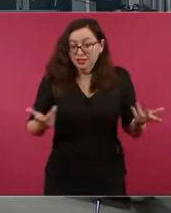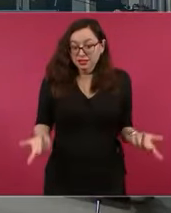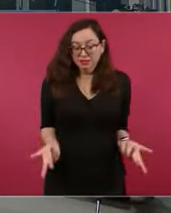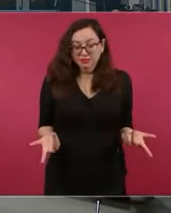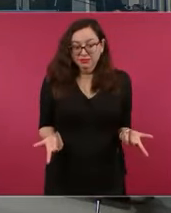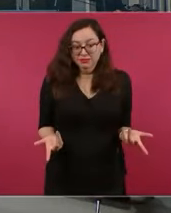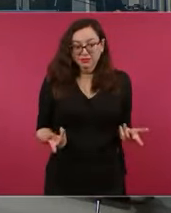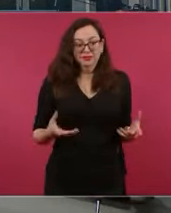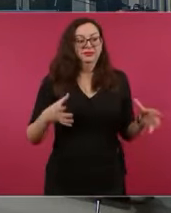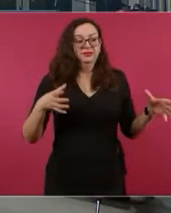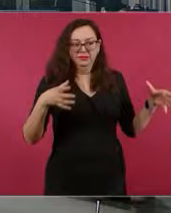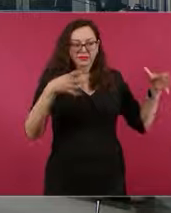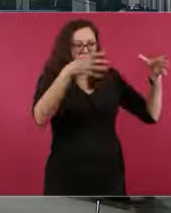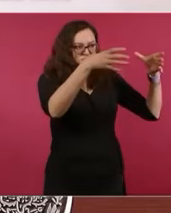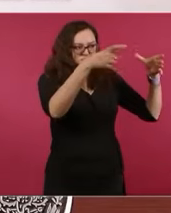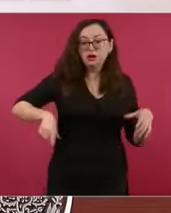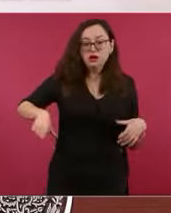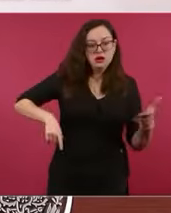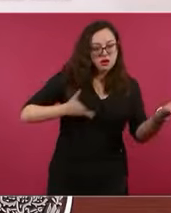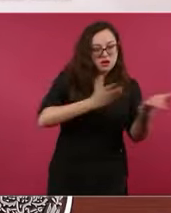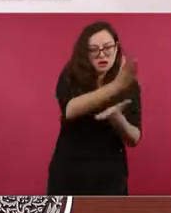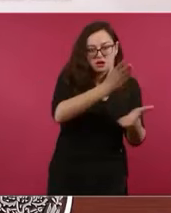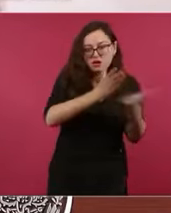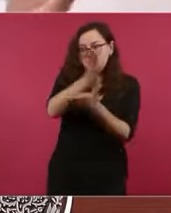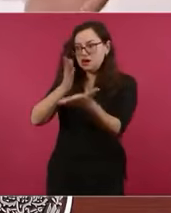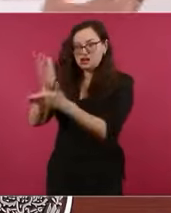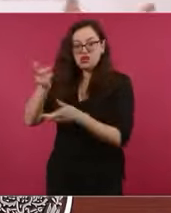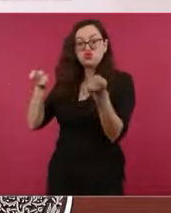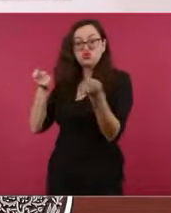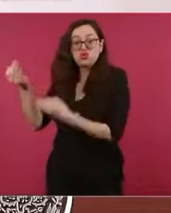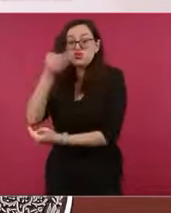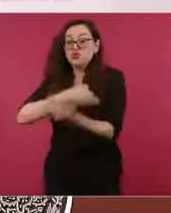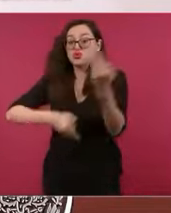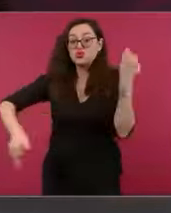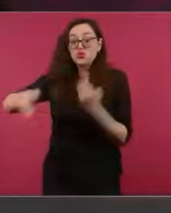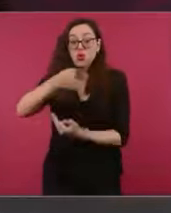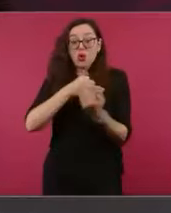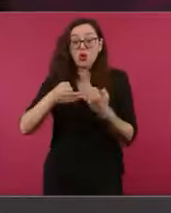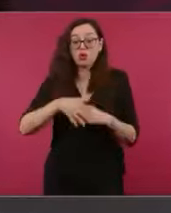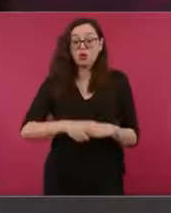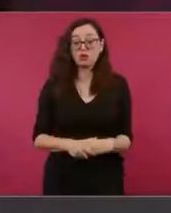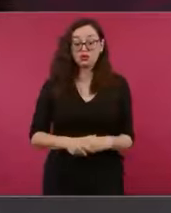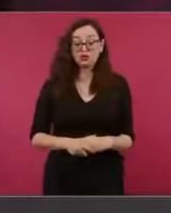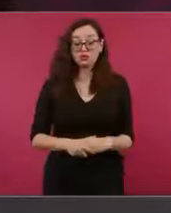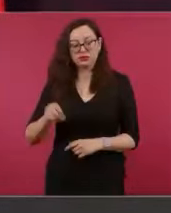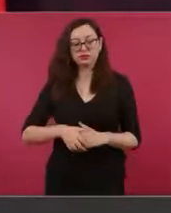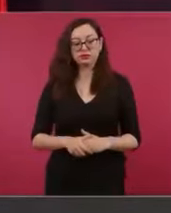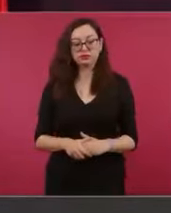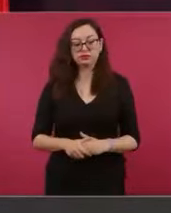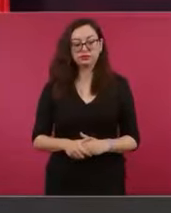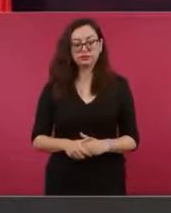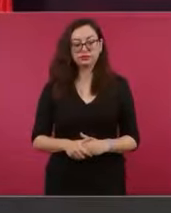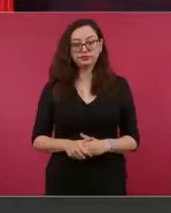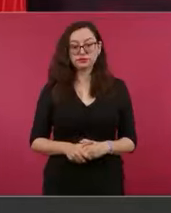todo, los presidentes. El caso de Zedillo,